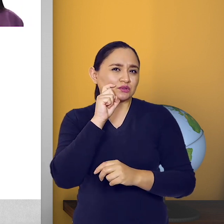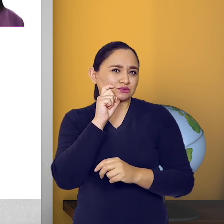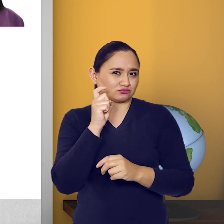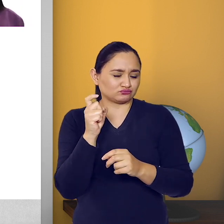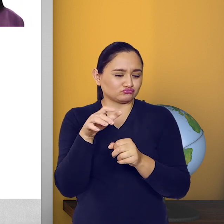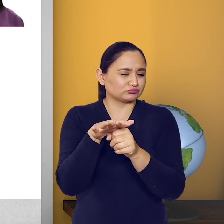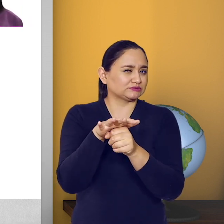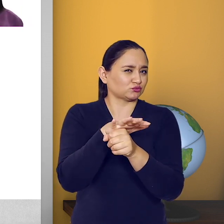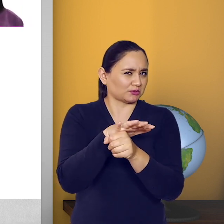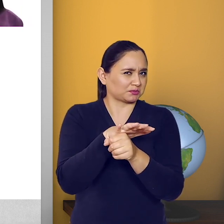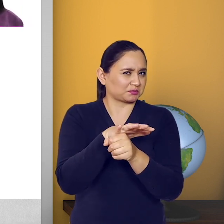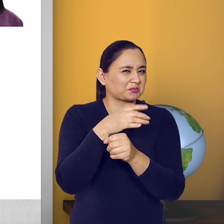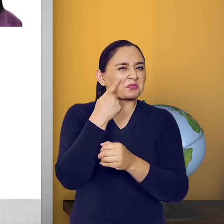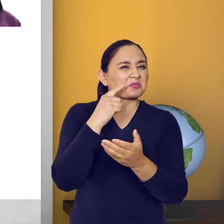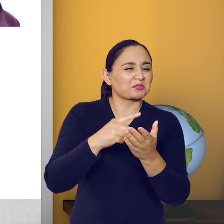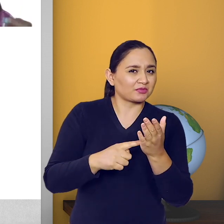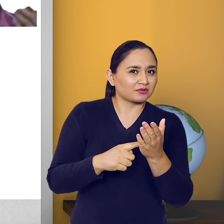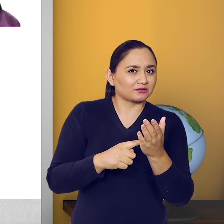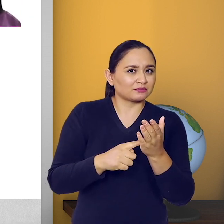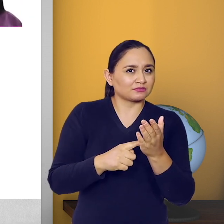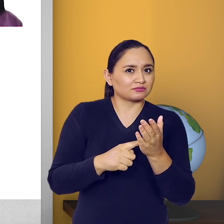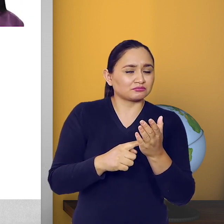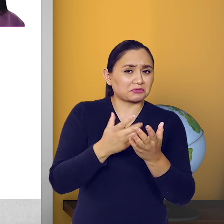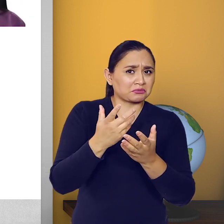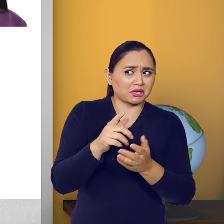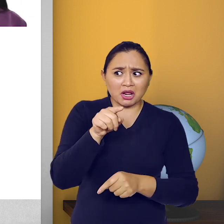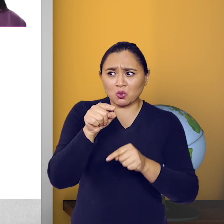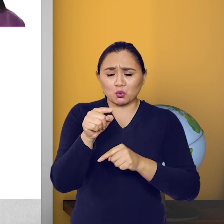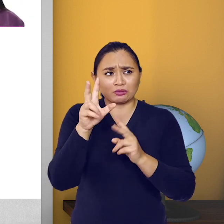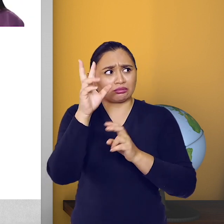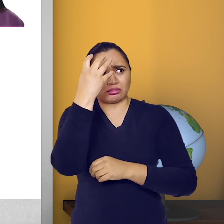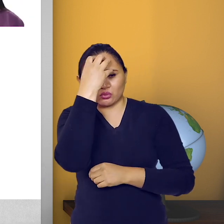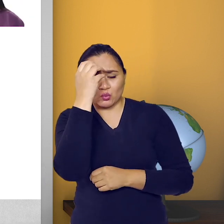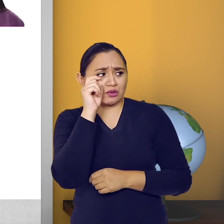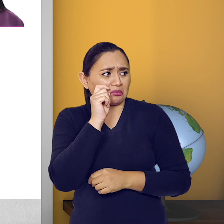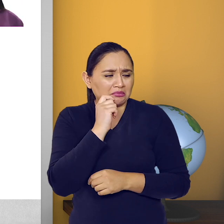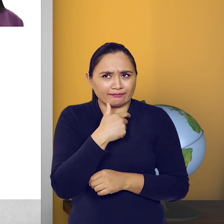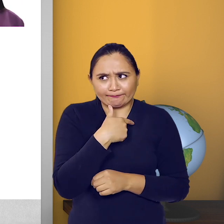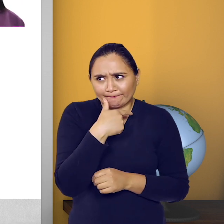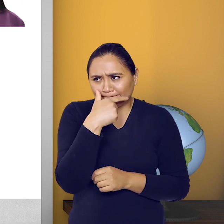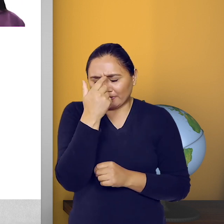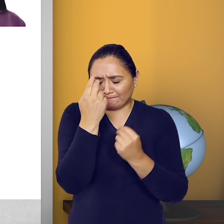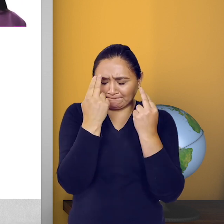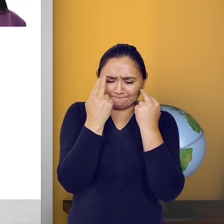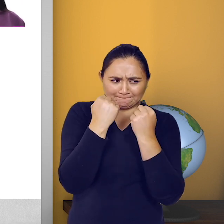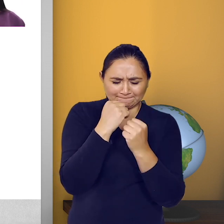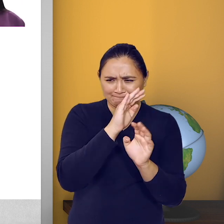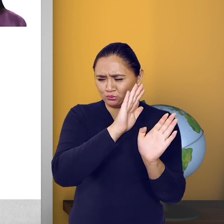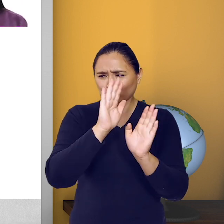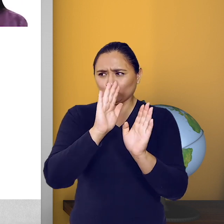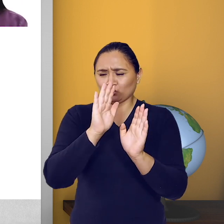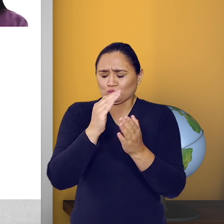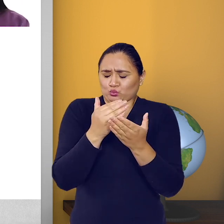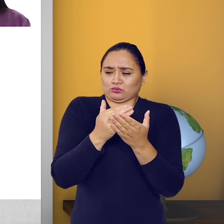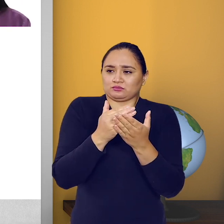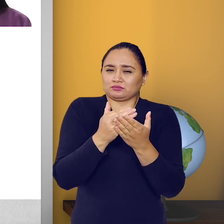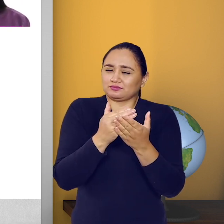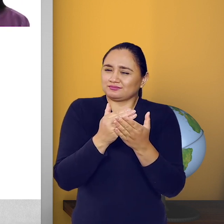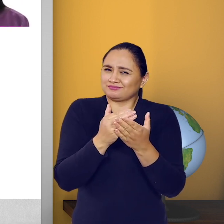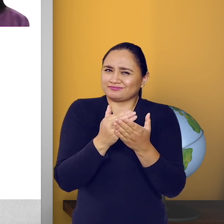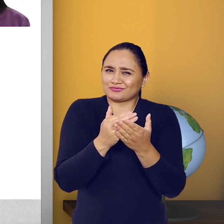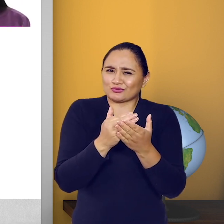integral. ¿Para qué? Para desmitificar y sobre todo hacer a un lado esos tabúes